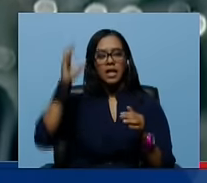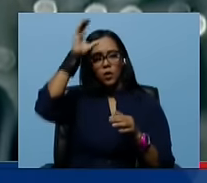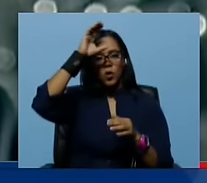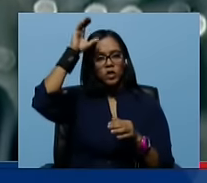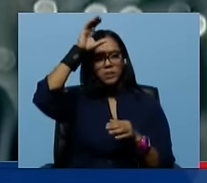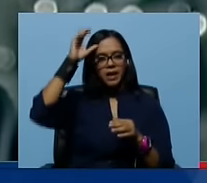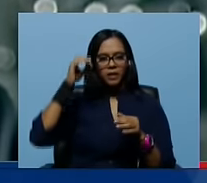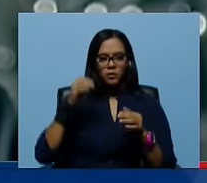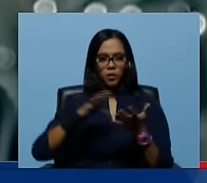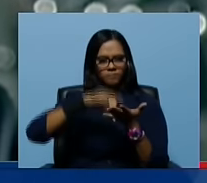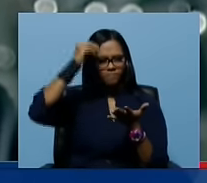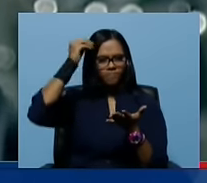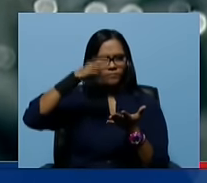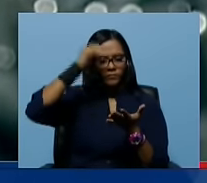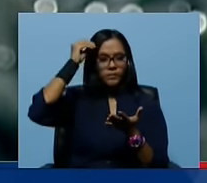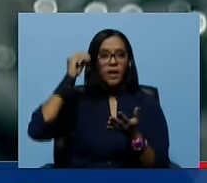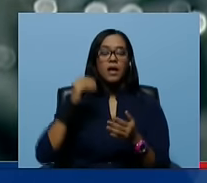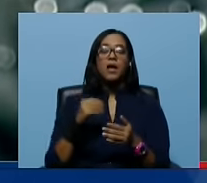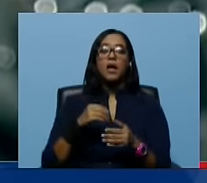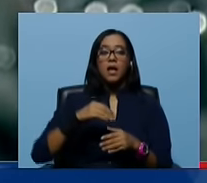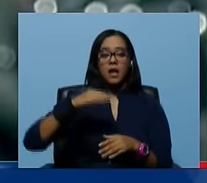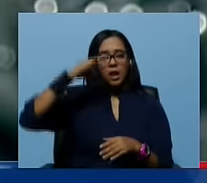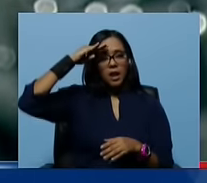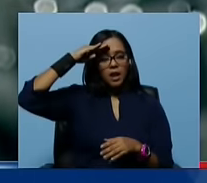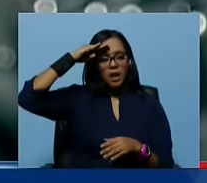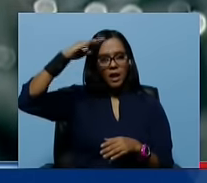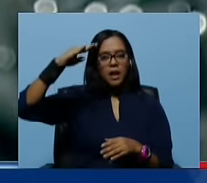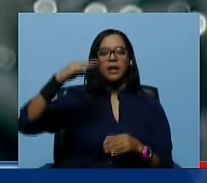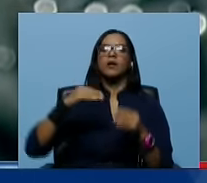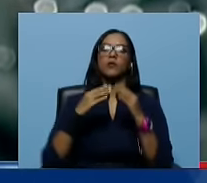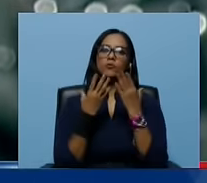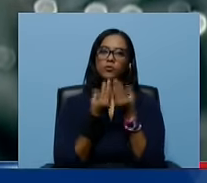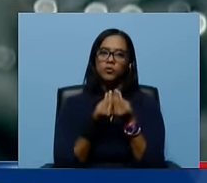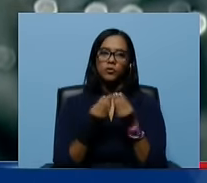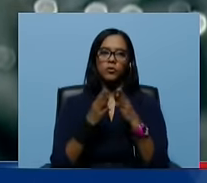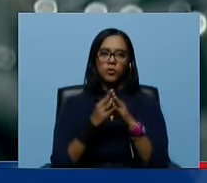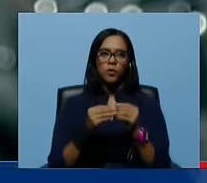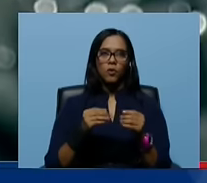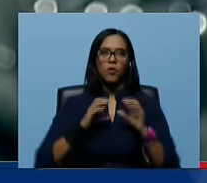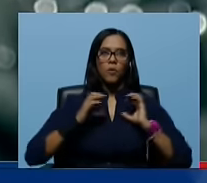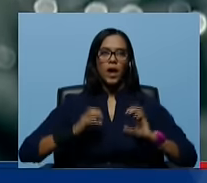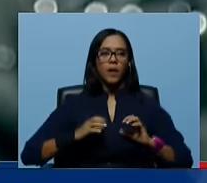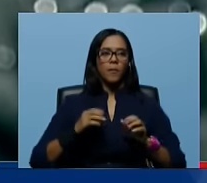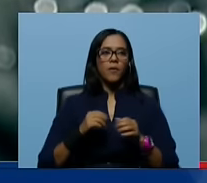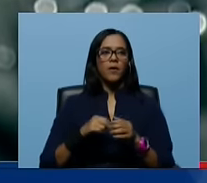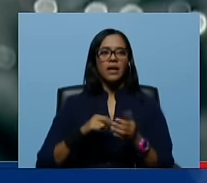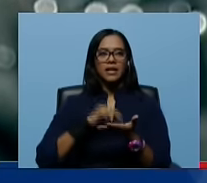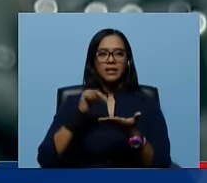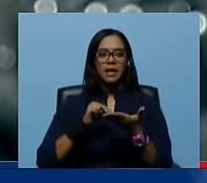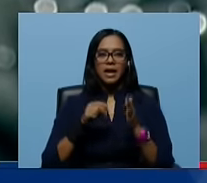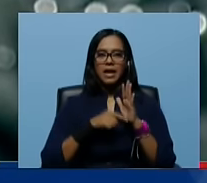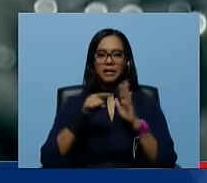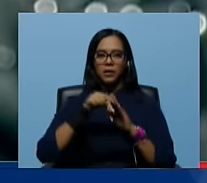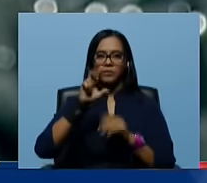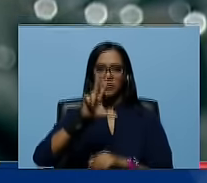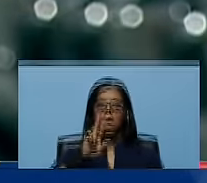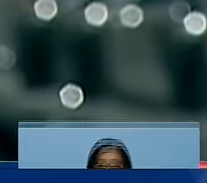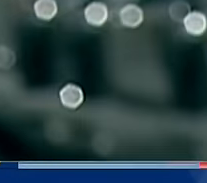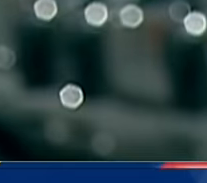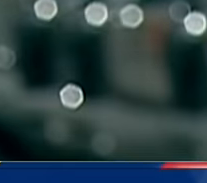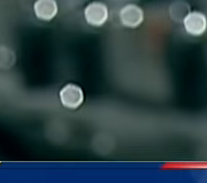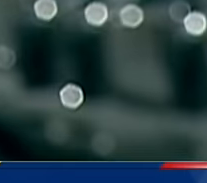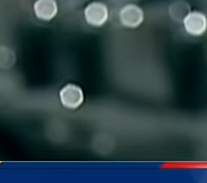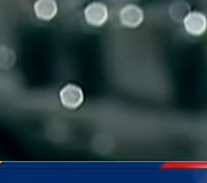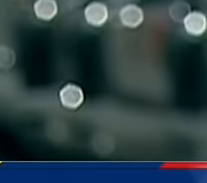conocimiento. La Fuerza Armada Nacional Bolivariana, junto a todos los organismos de seguridad ciudadana, basado en el artículo 328 de nuestra